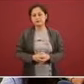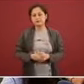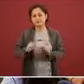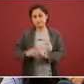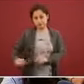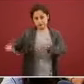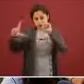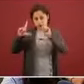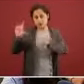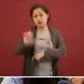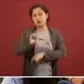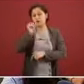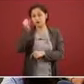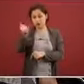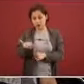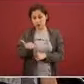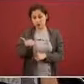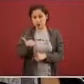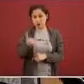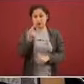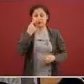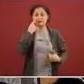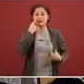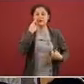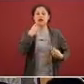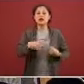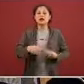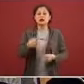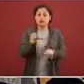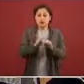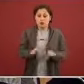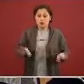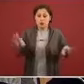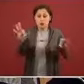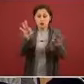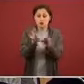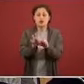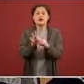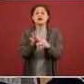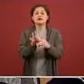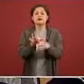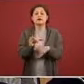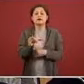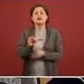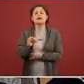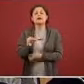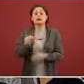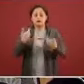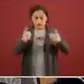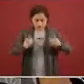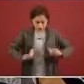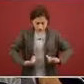Esto es importante para recordar cuáles son las condiciones de salud o de enfermedad